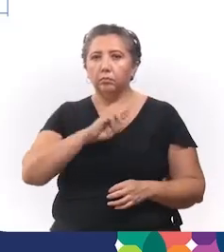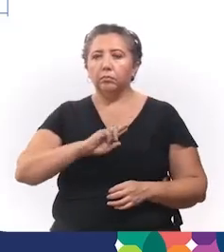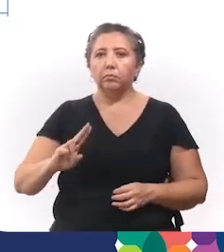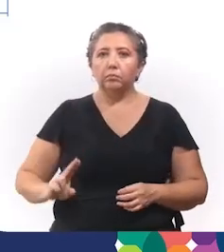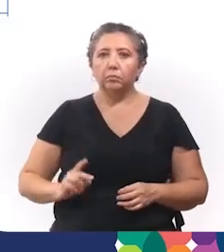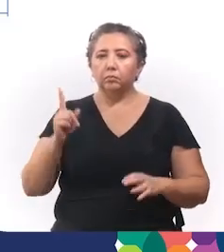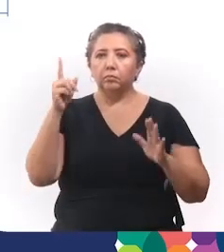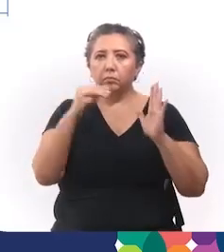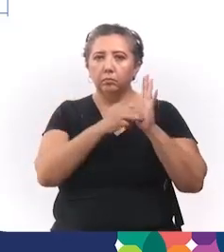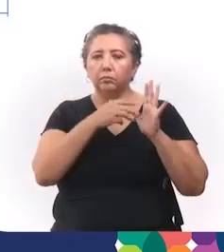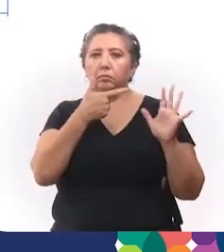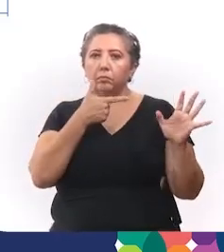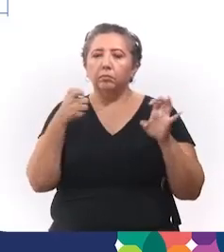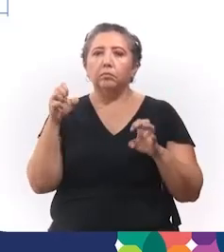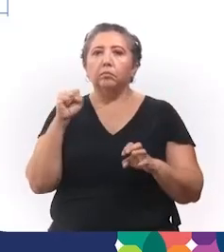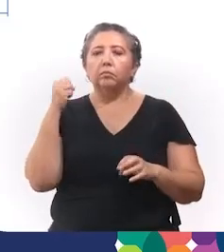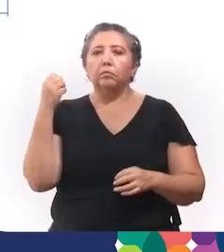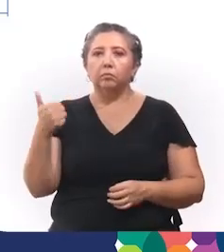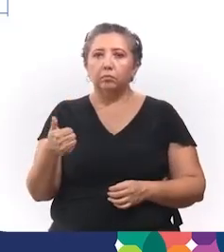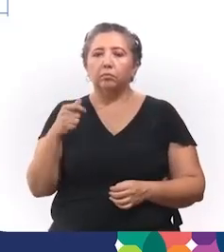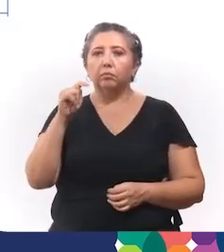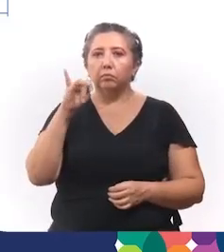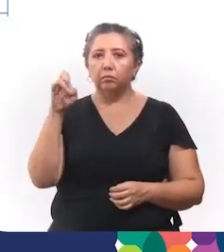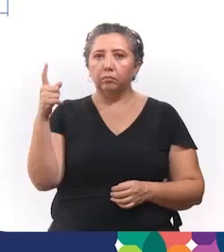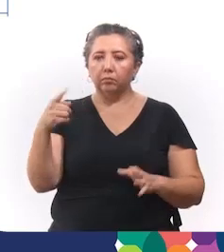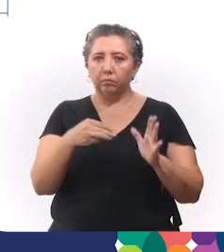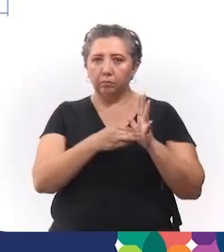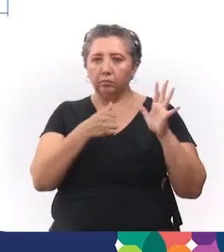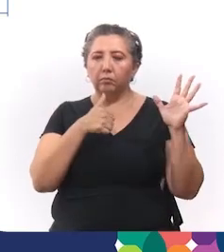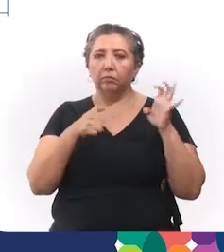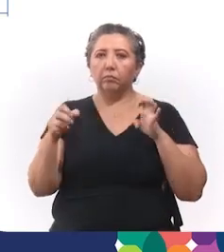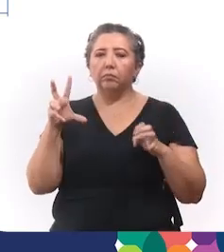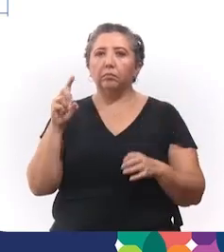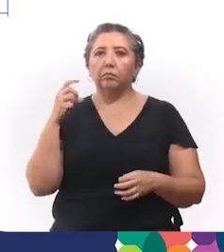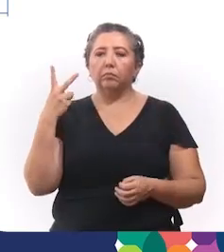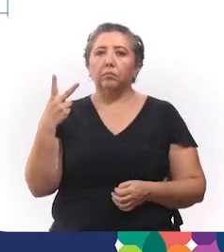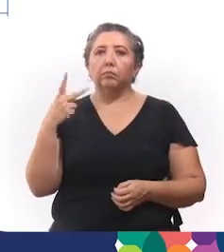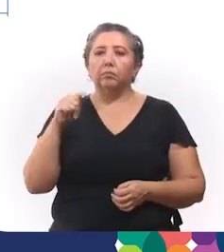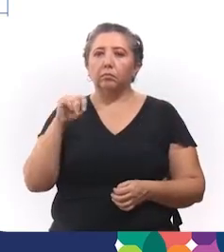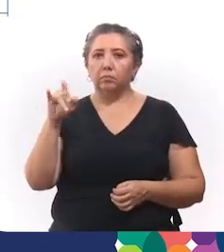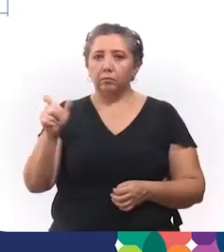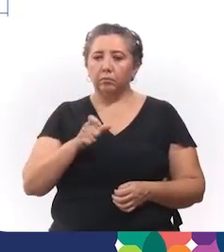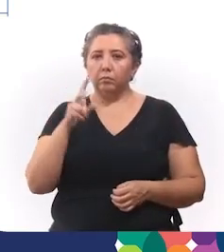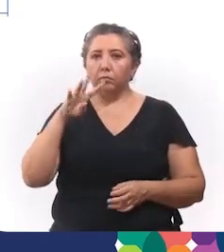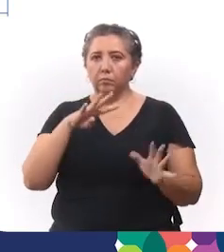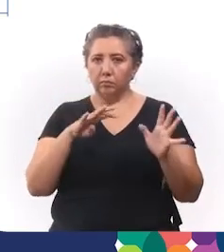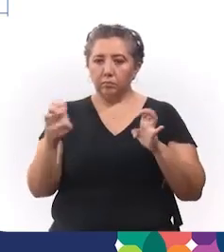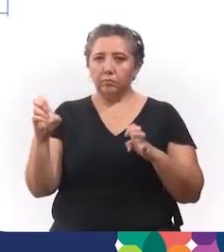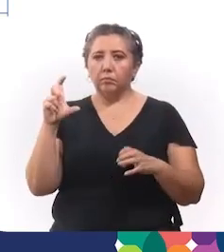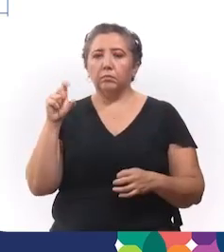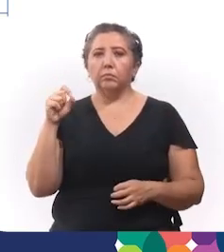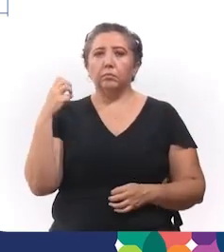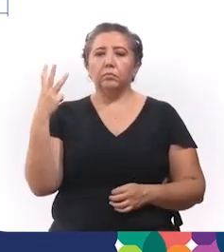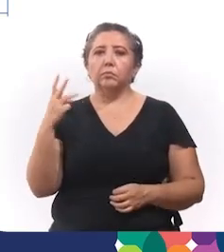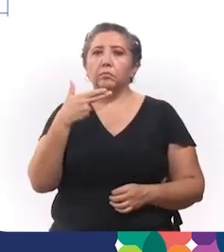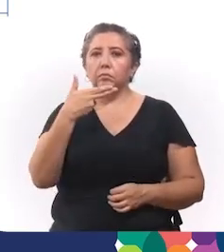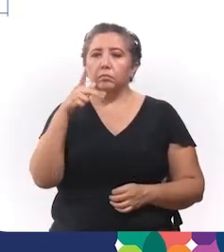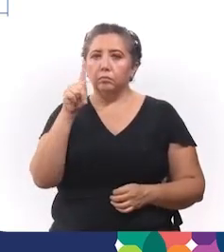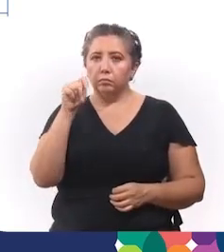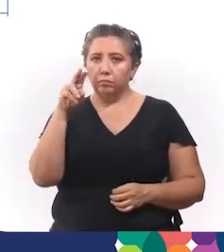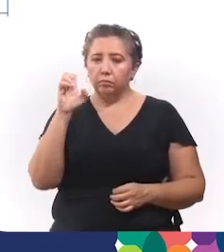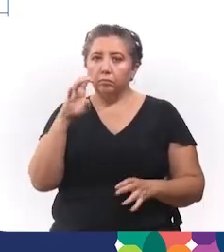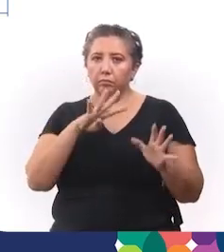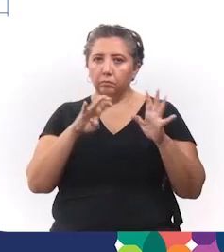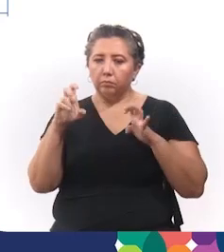Humán, 1.766, Ticul, 1.632, Tecash, 922, Junucmá,